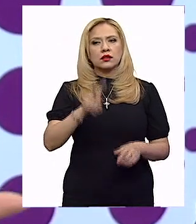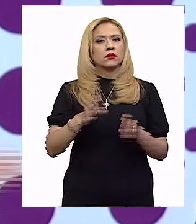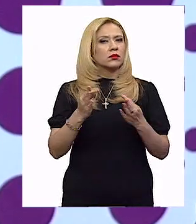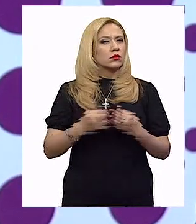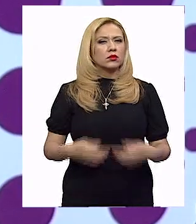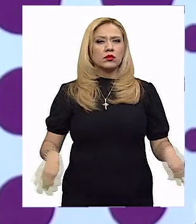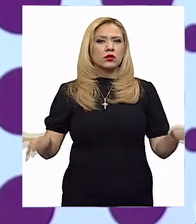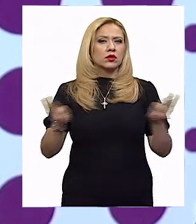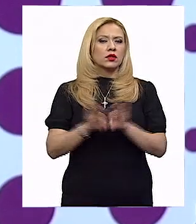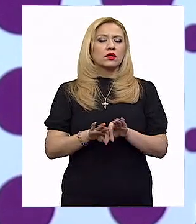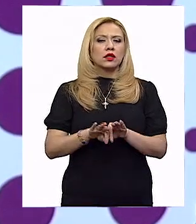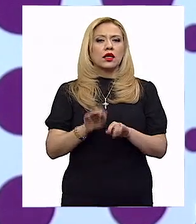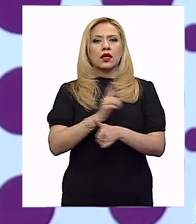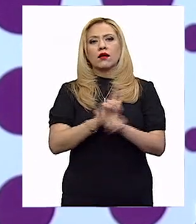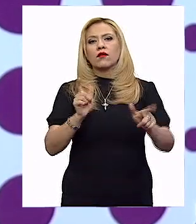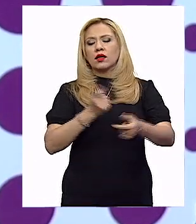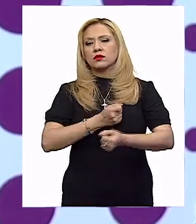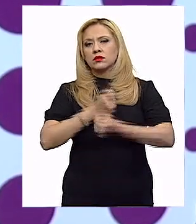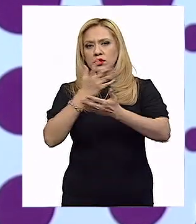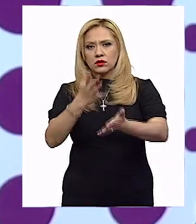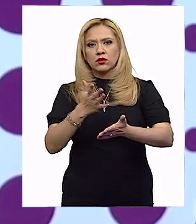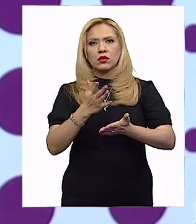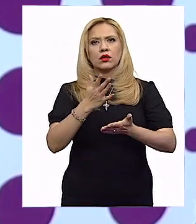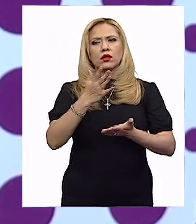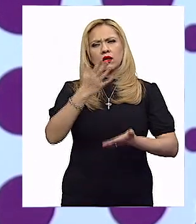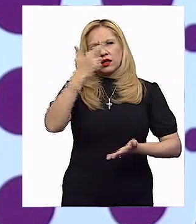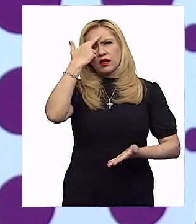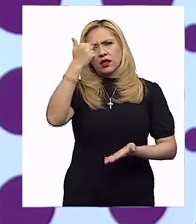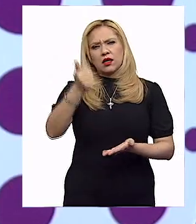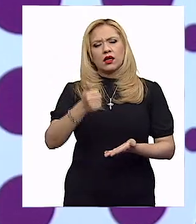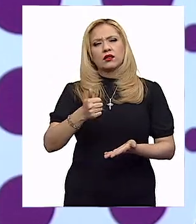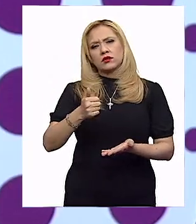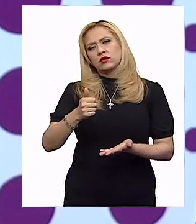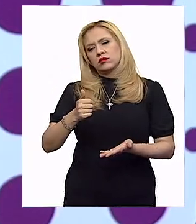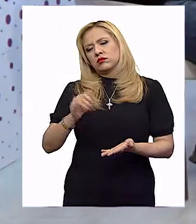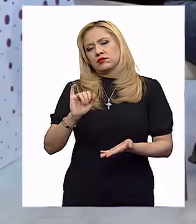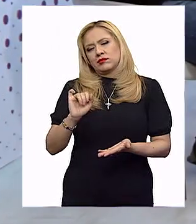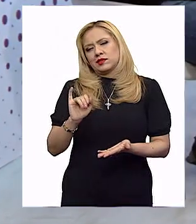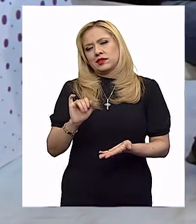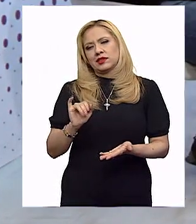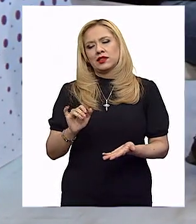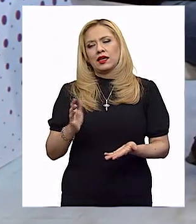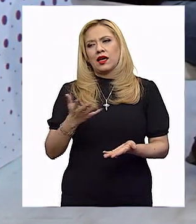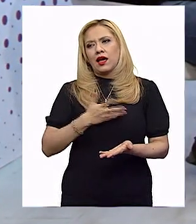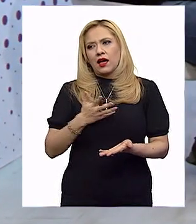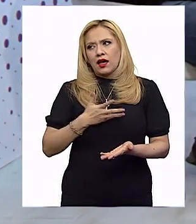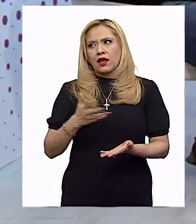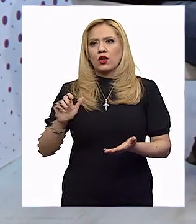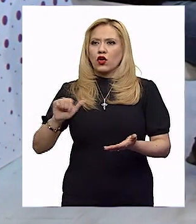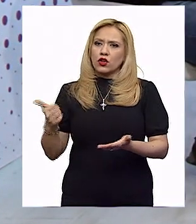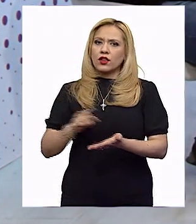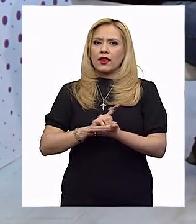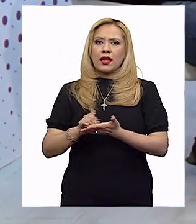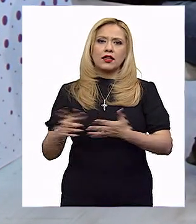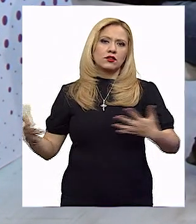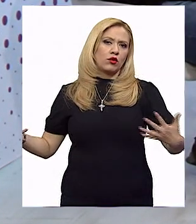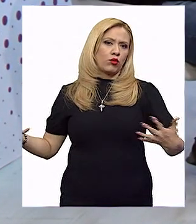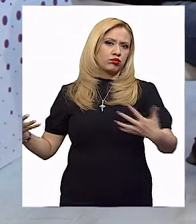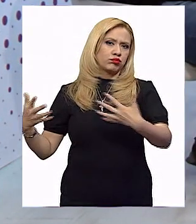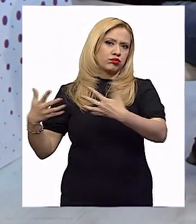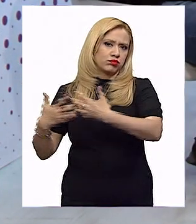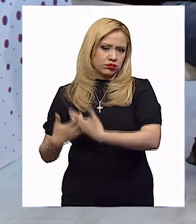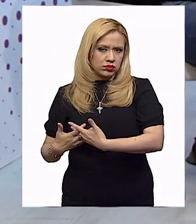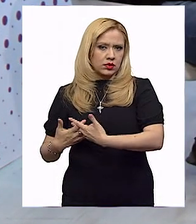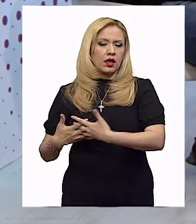la libertad de expresión, independientemente de que no es absoluta la libertad de expresión y que también está concatenado otros derechos a ello. Sí hay